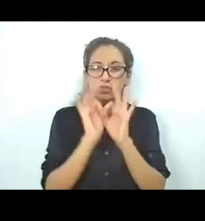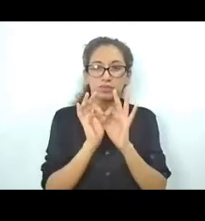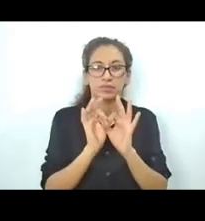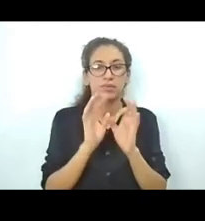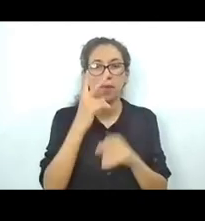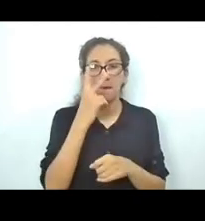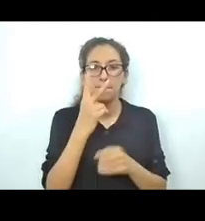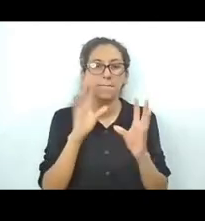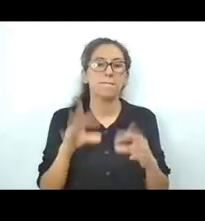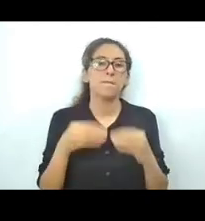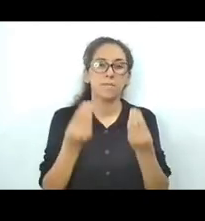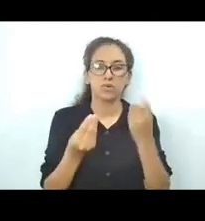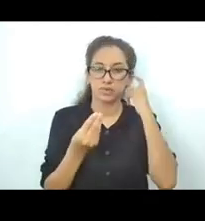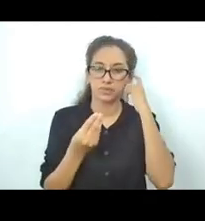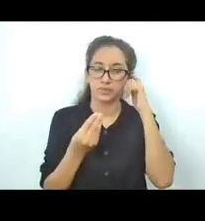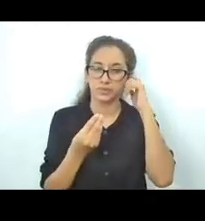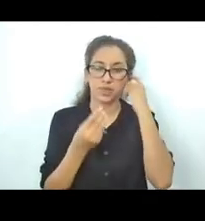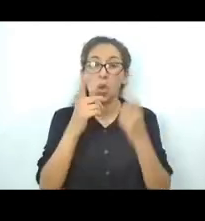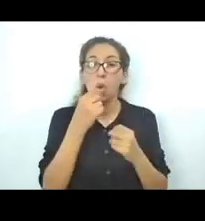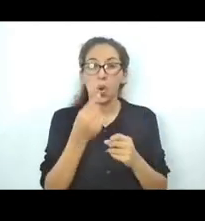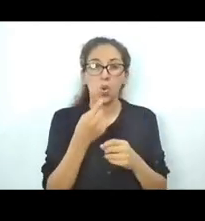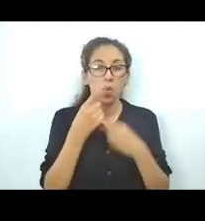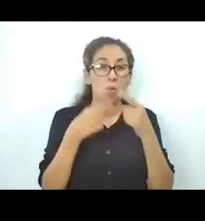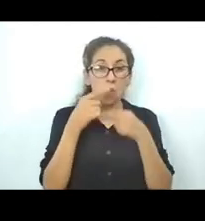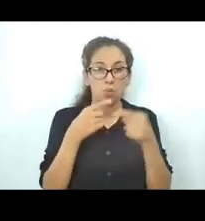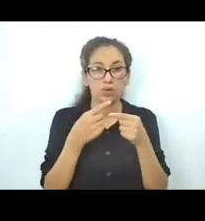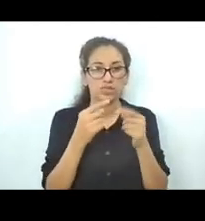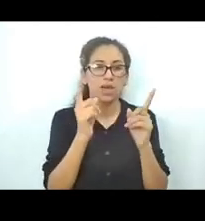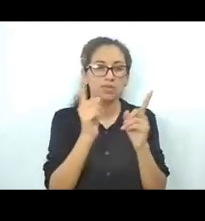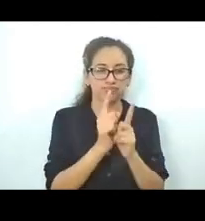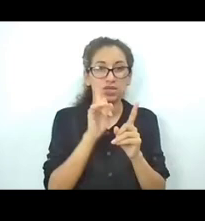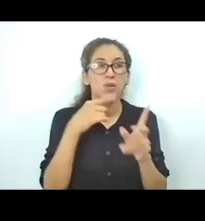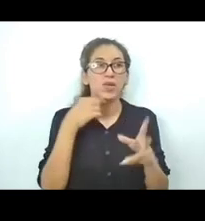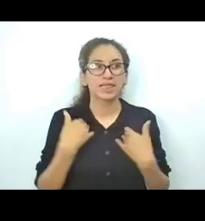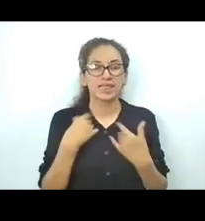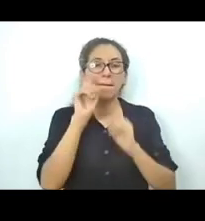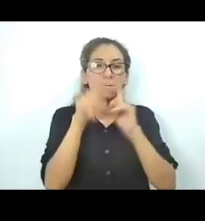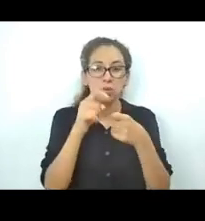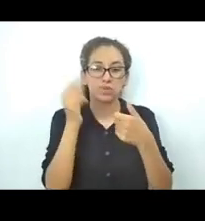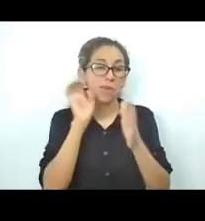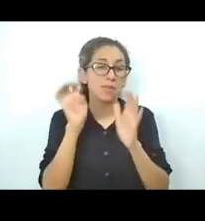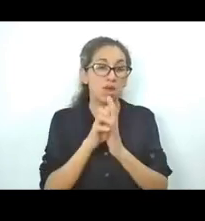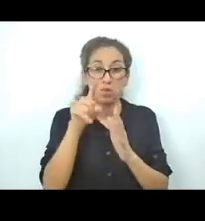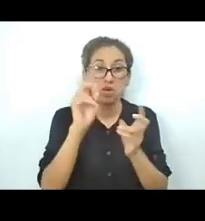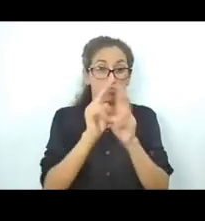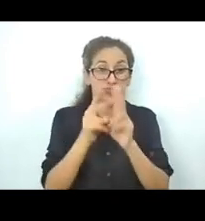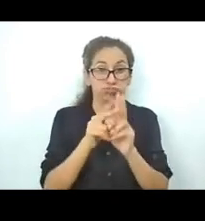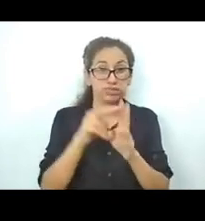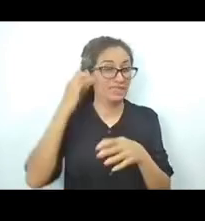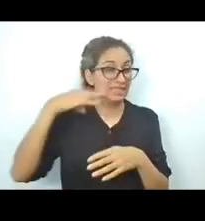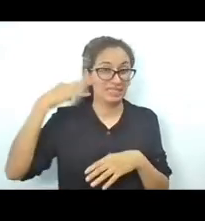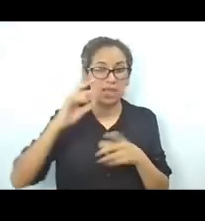caso específico de cada persona, ¿no? Si esto se repite siempre, por ejemplo, ¿no?